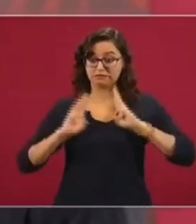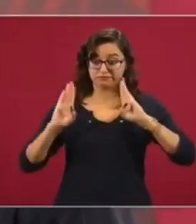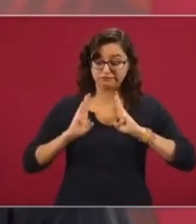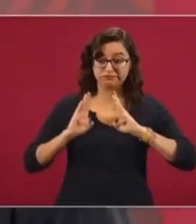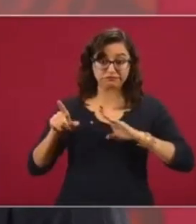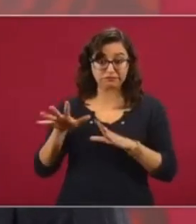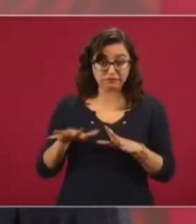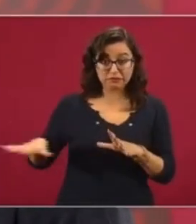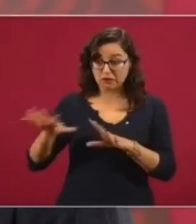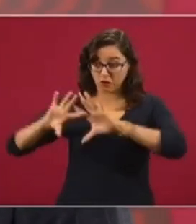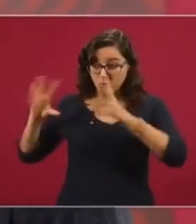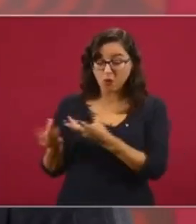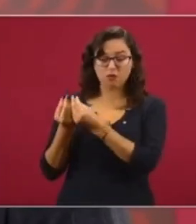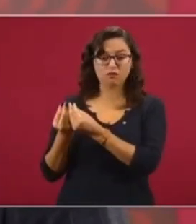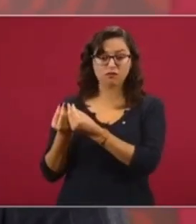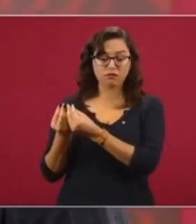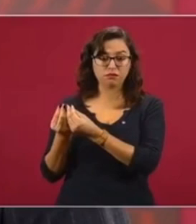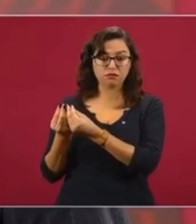son